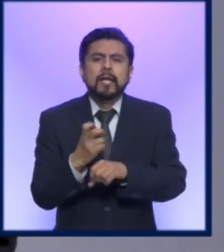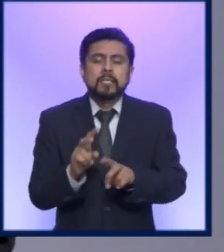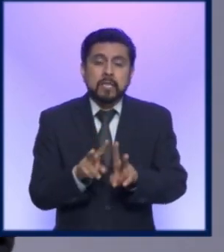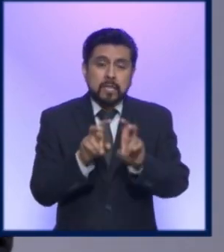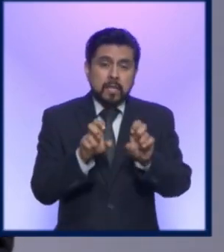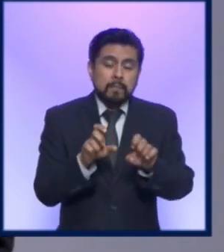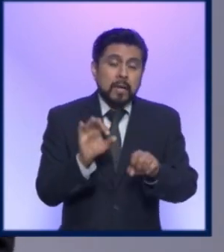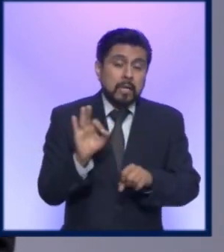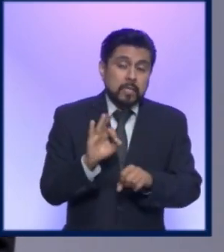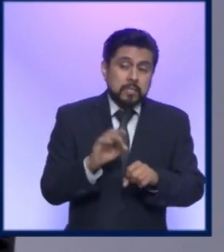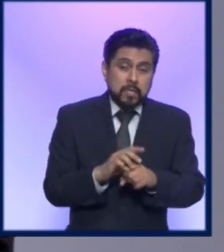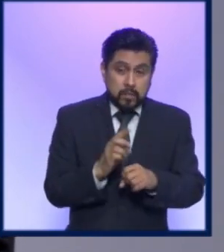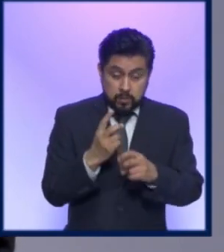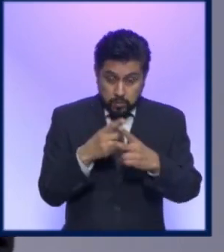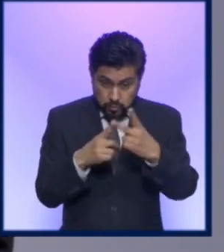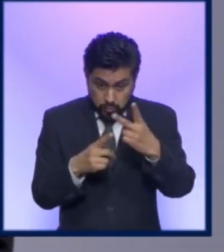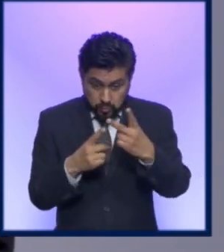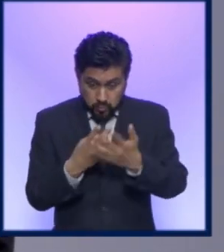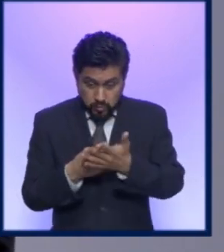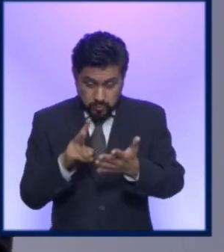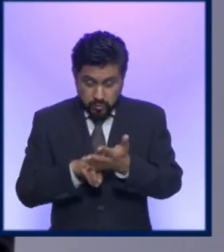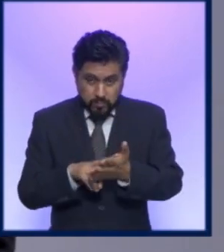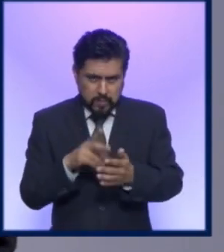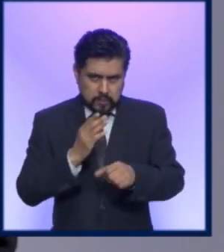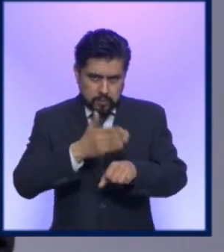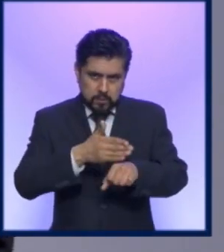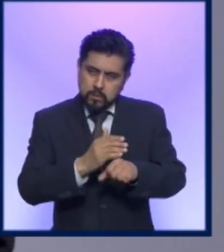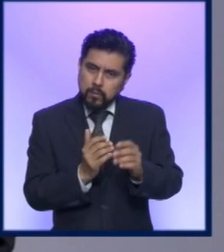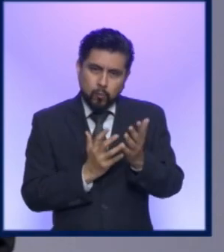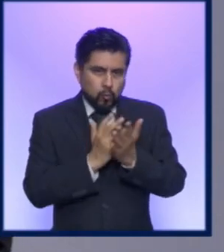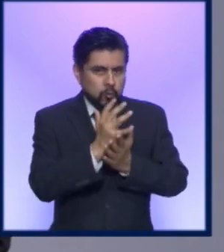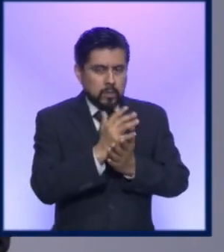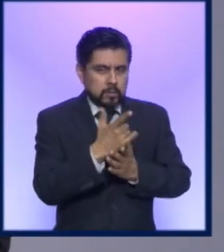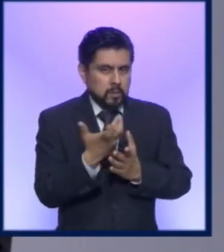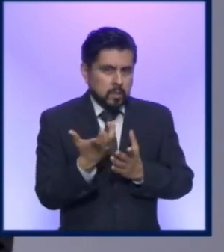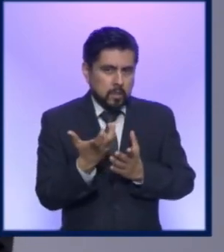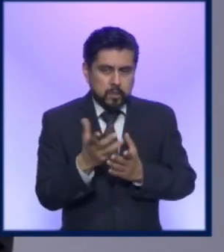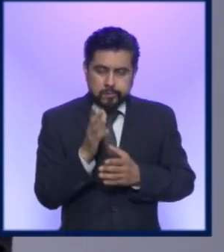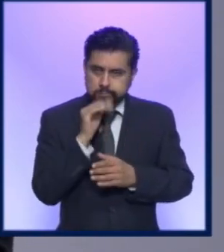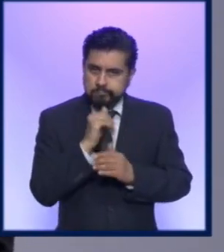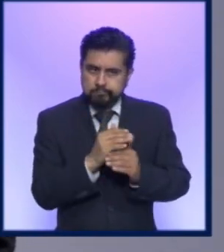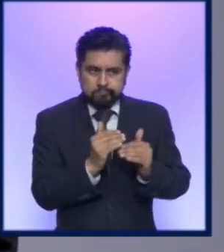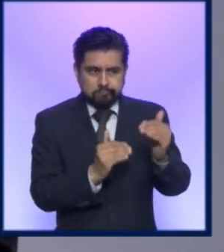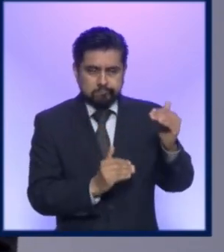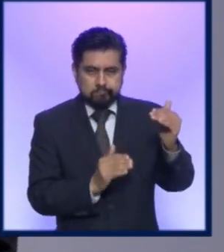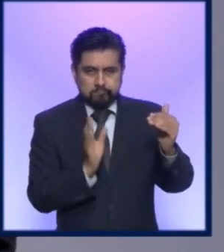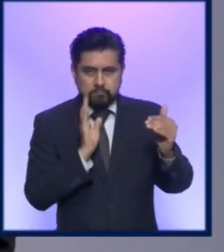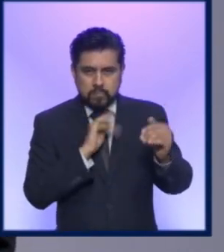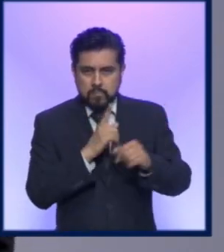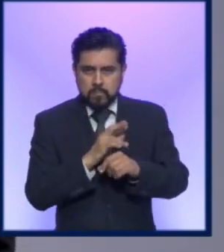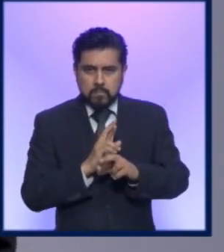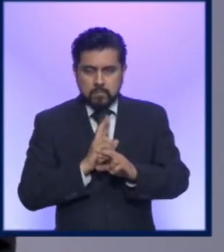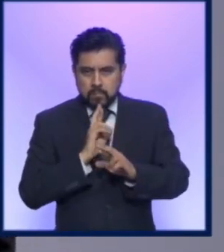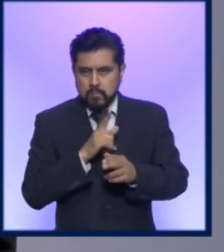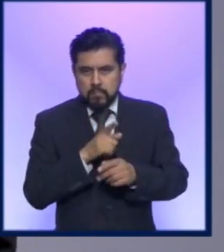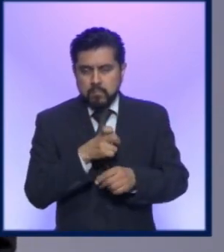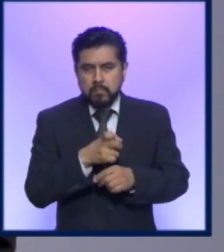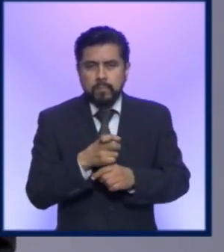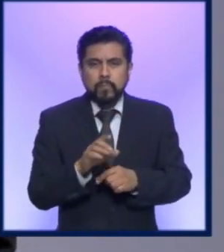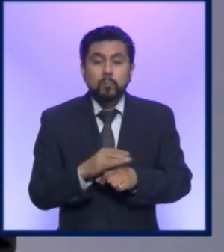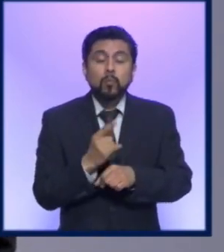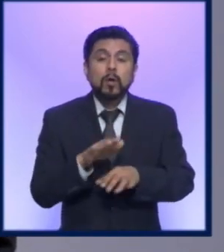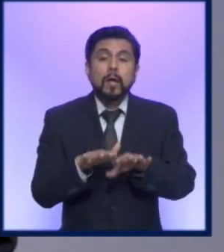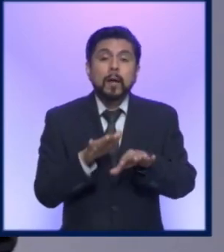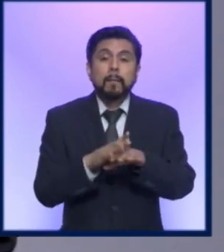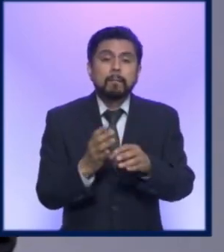dos sería una cuestión muy desproporcional y totalmente inequitativa Si tomamos en cuenta que a fracción una infracción